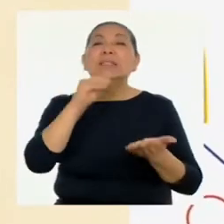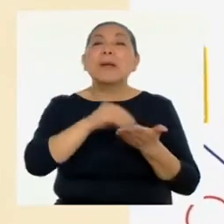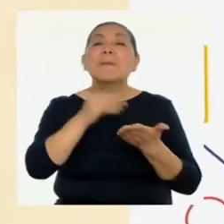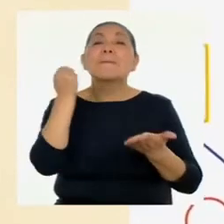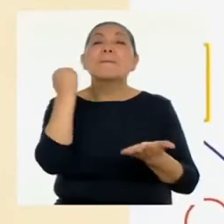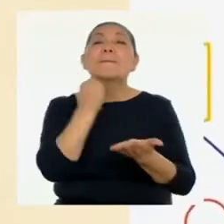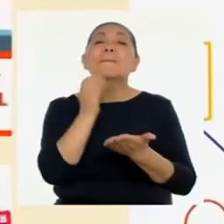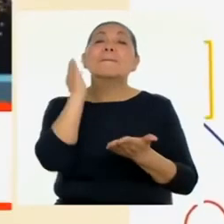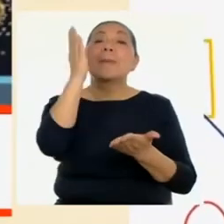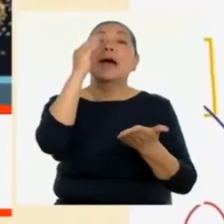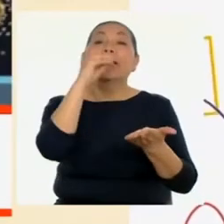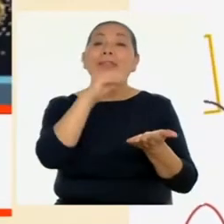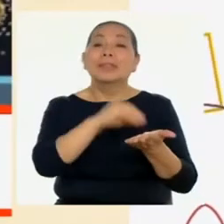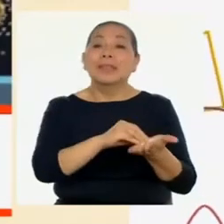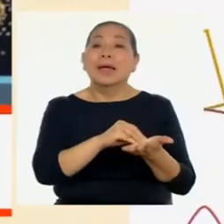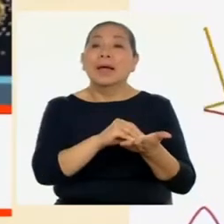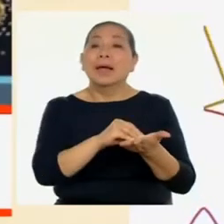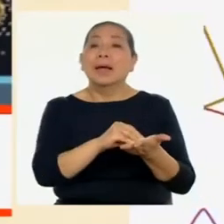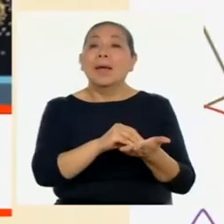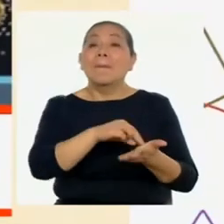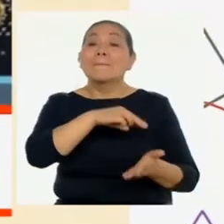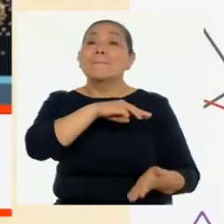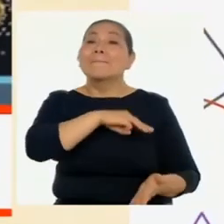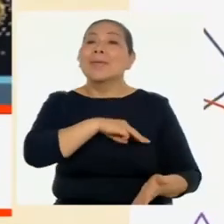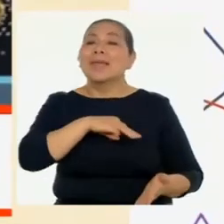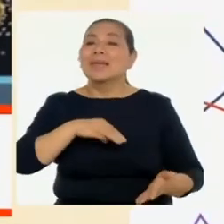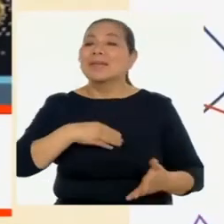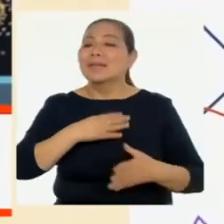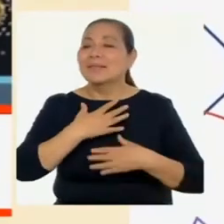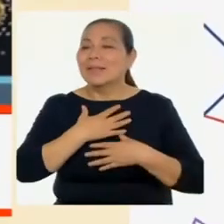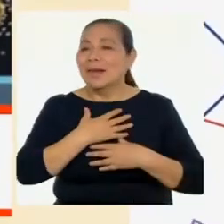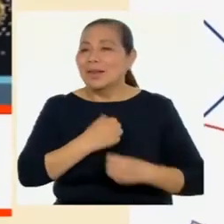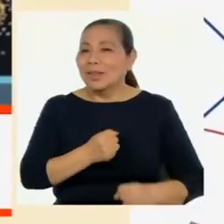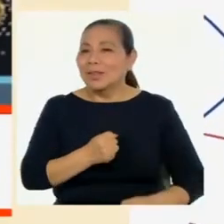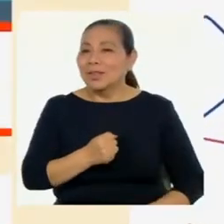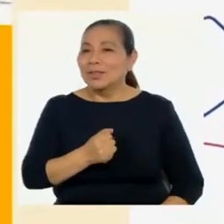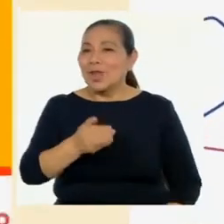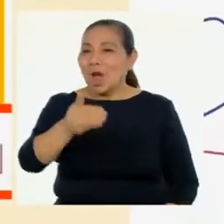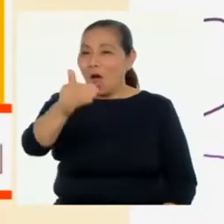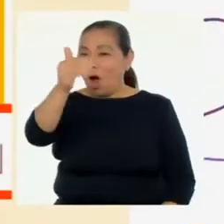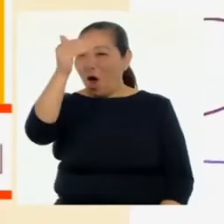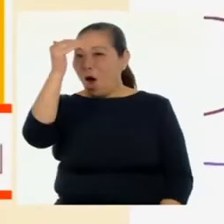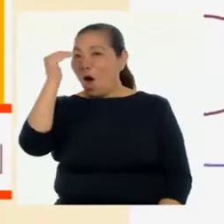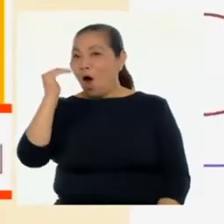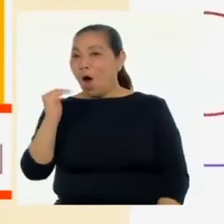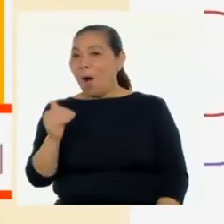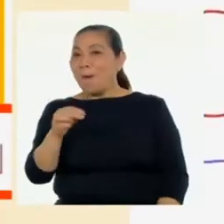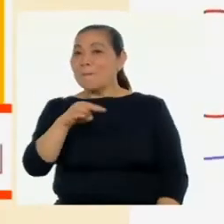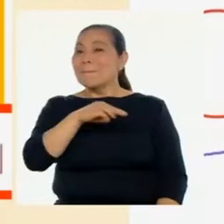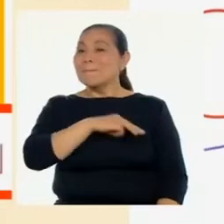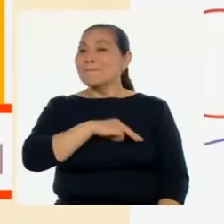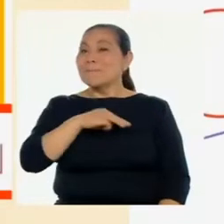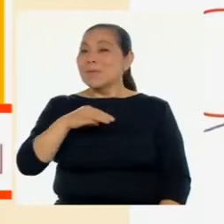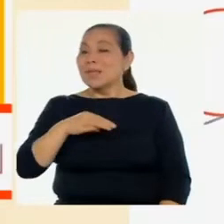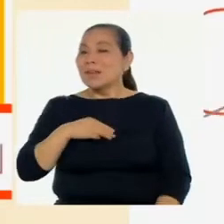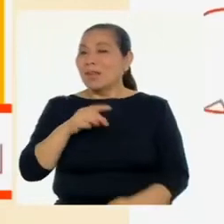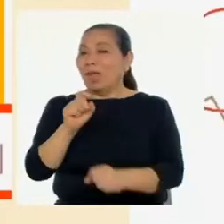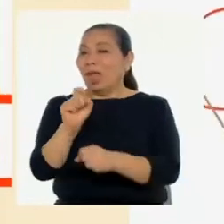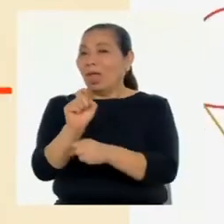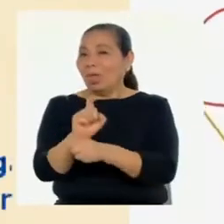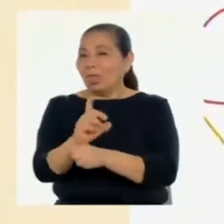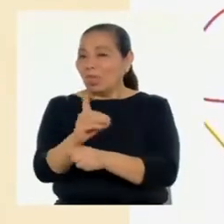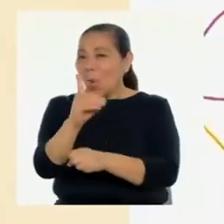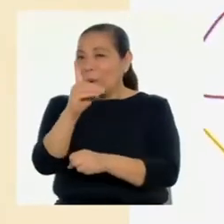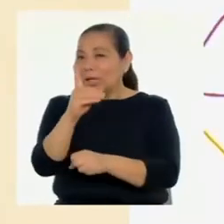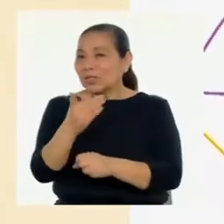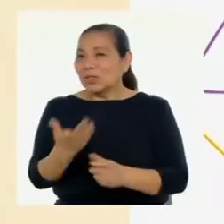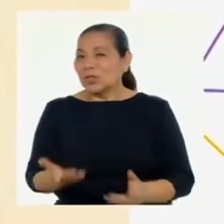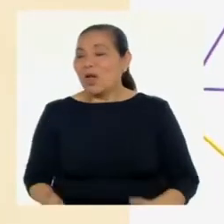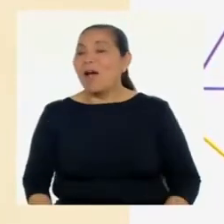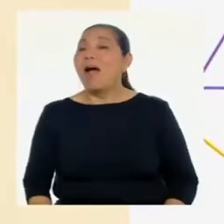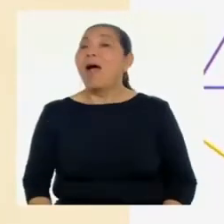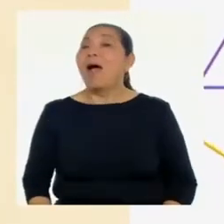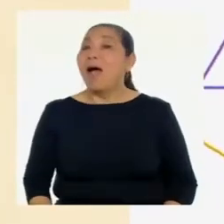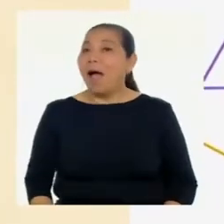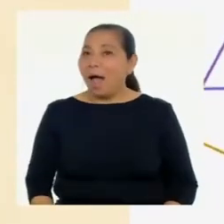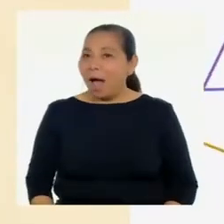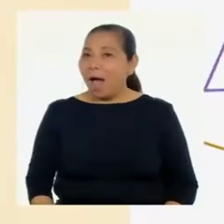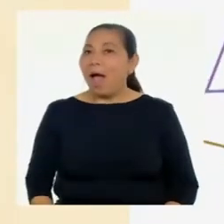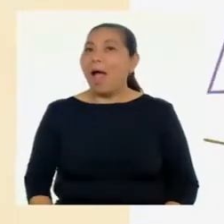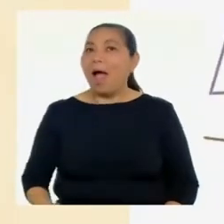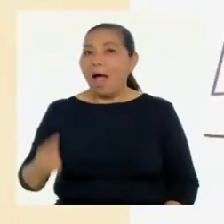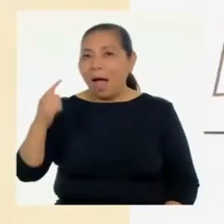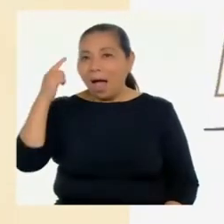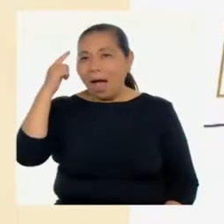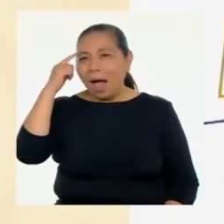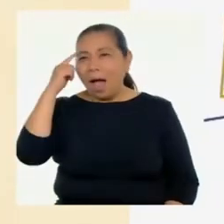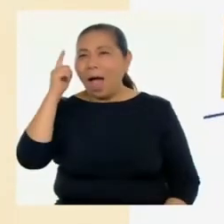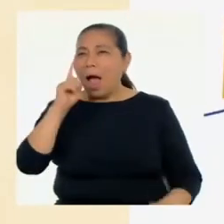Así es. Uno fue hecho por el Ministerio de Salud y el otro por el Ministerio de Educación. Sí, profesora, pero